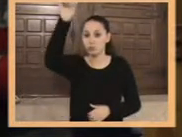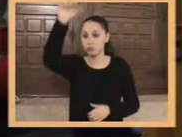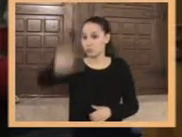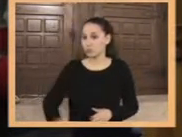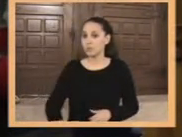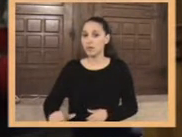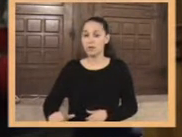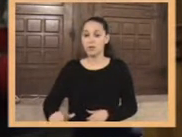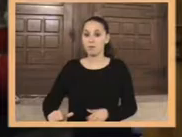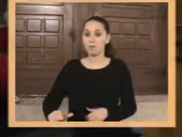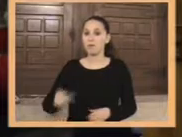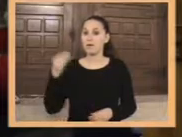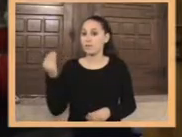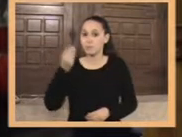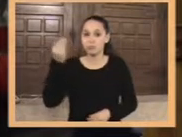Entonces,